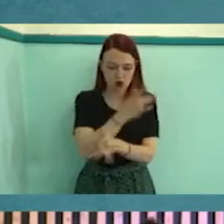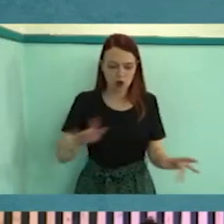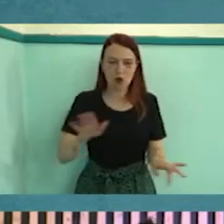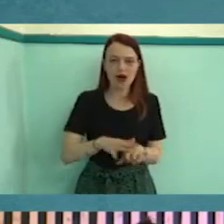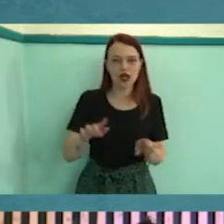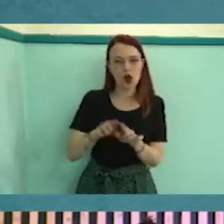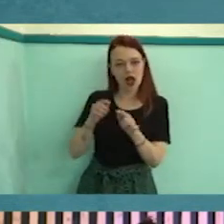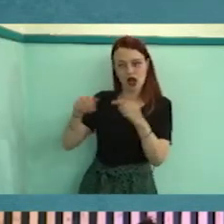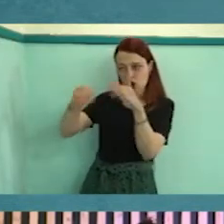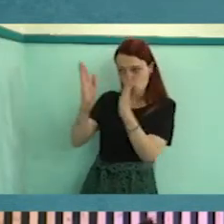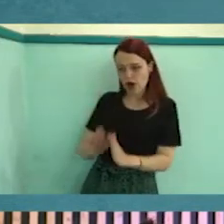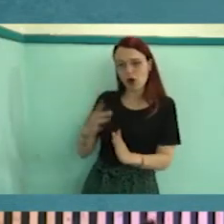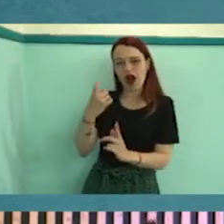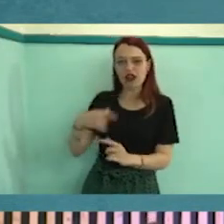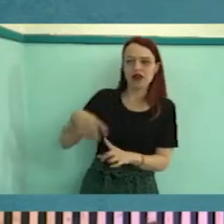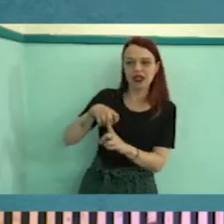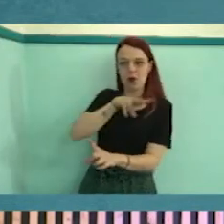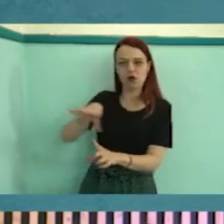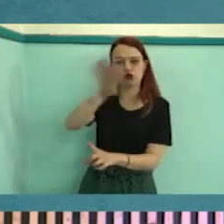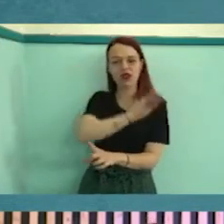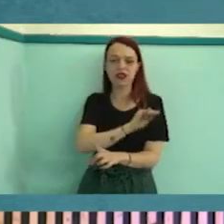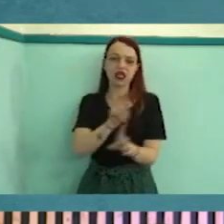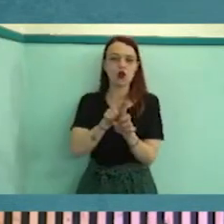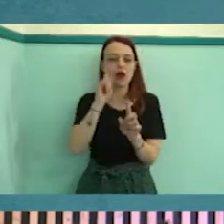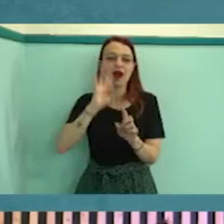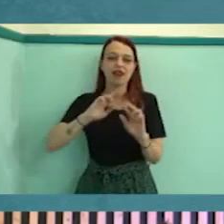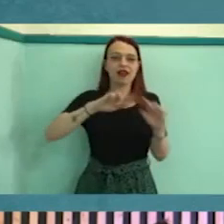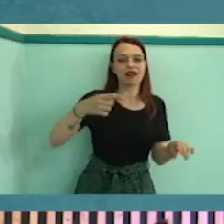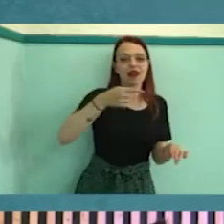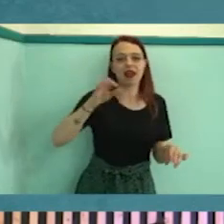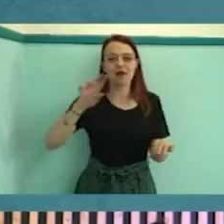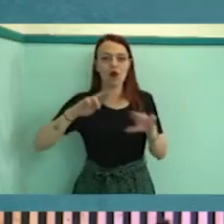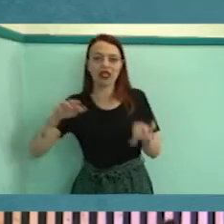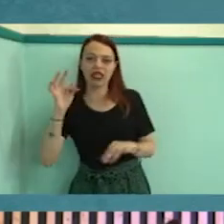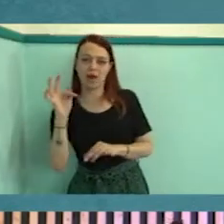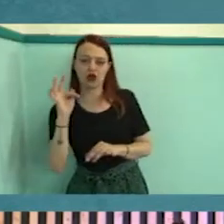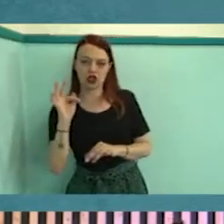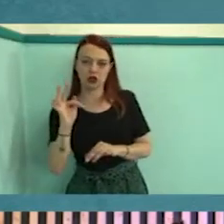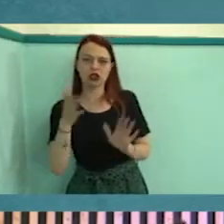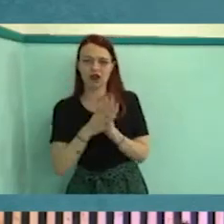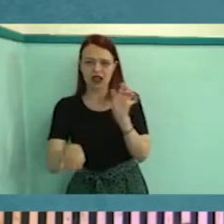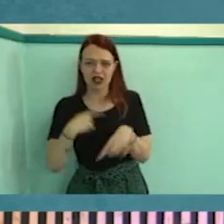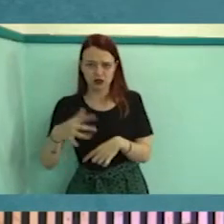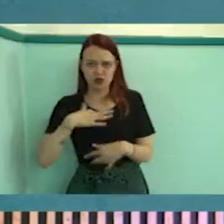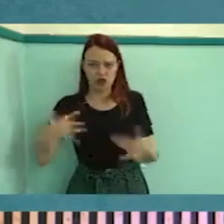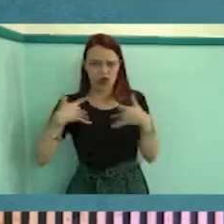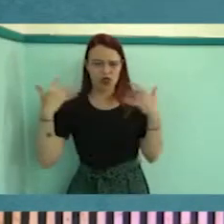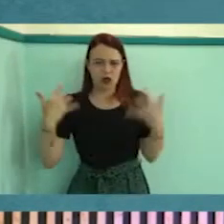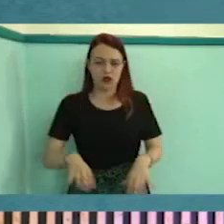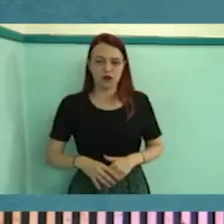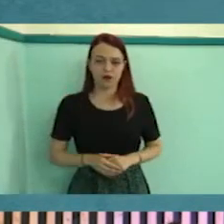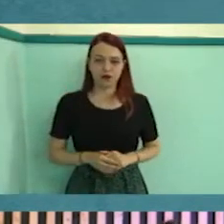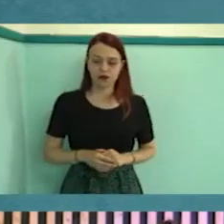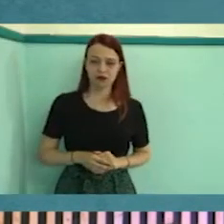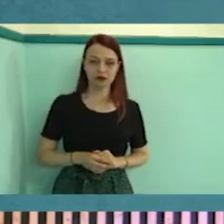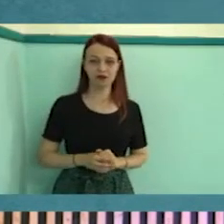cuerpos no con determinadas eh atribuciones o bien positivas o bien negativas que las pueden llevar a muchísimo sufrimiento hablábamos justo ahora